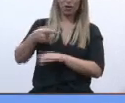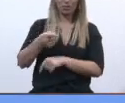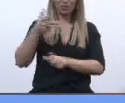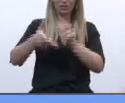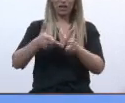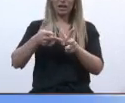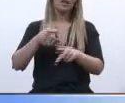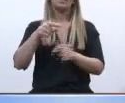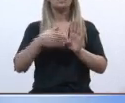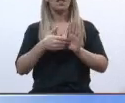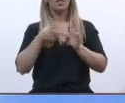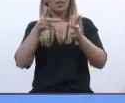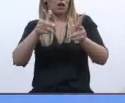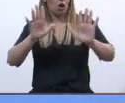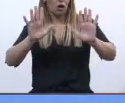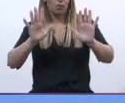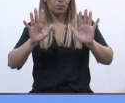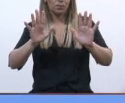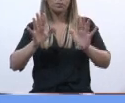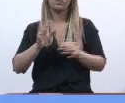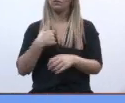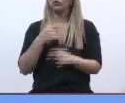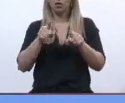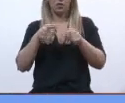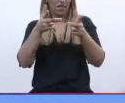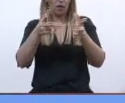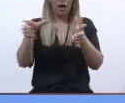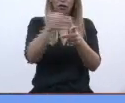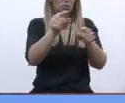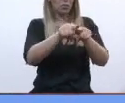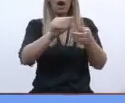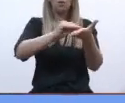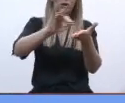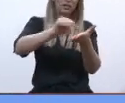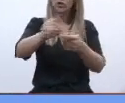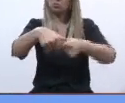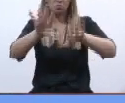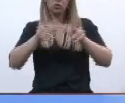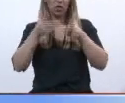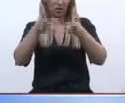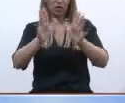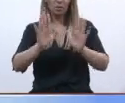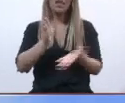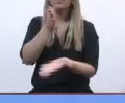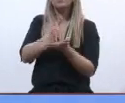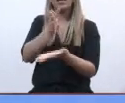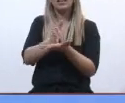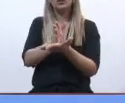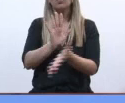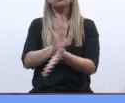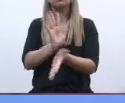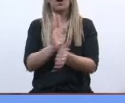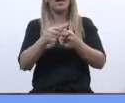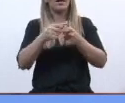el senador Fial, le digo, como le digo a todos los que no son abogados, el derecho se supone una herramienta